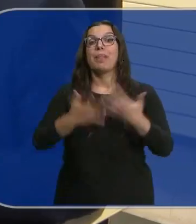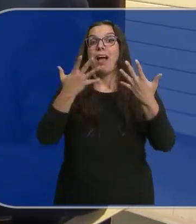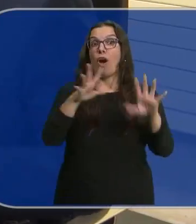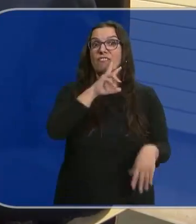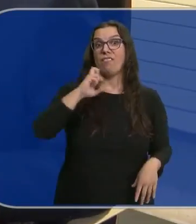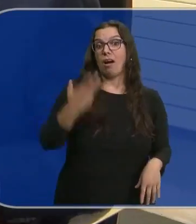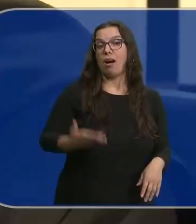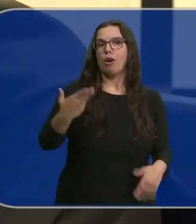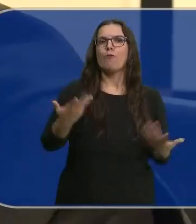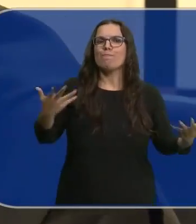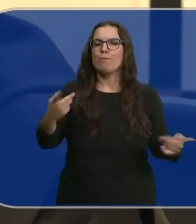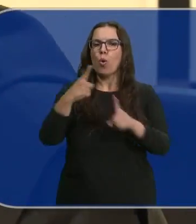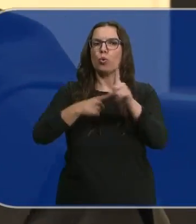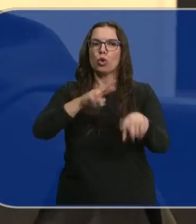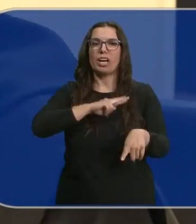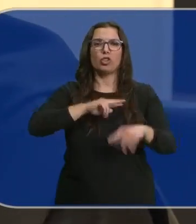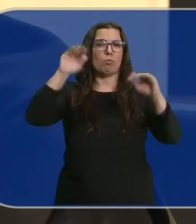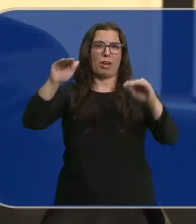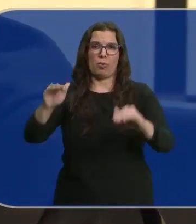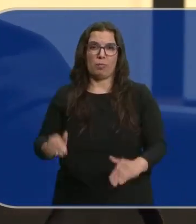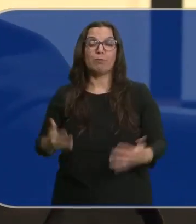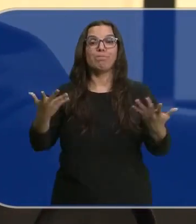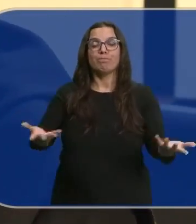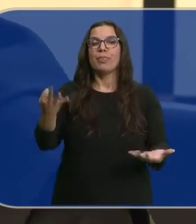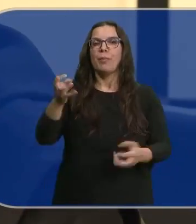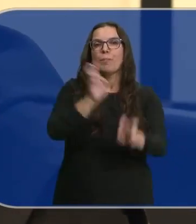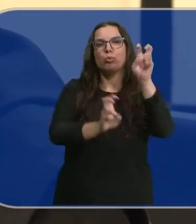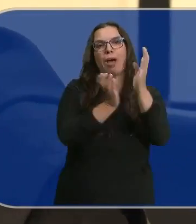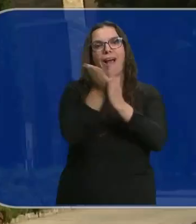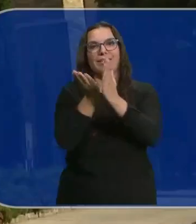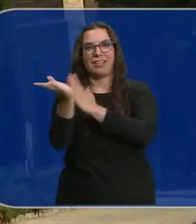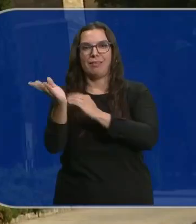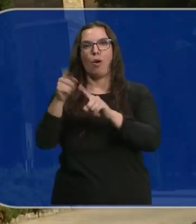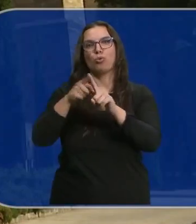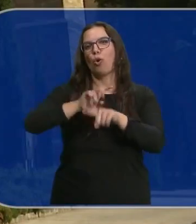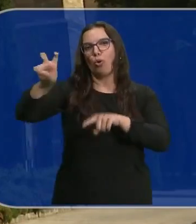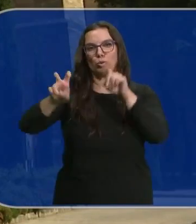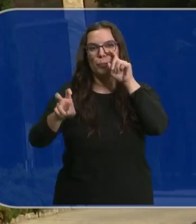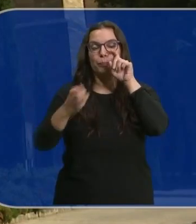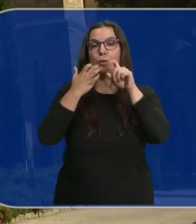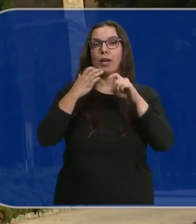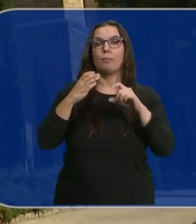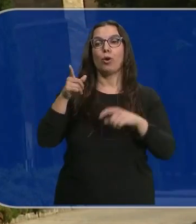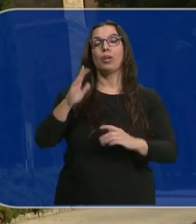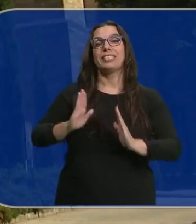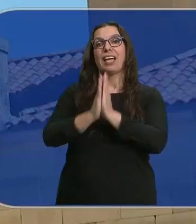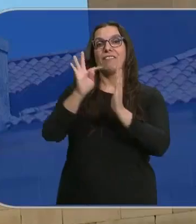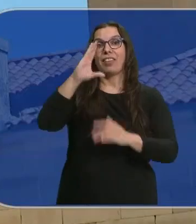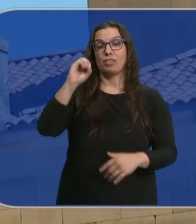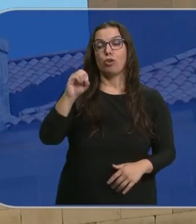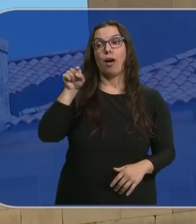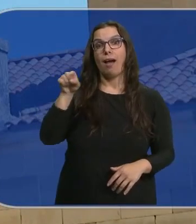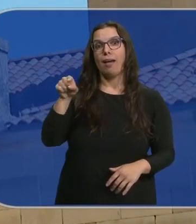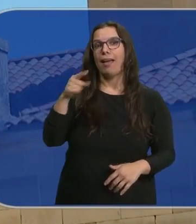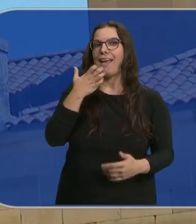de su valor, cada vez su uso religioso es menor. Por eso hay que buscar alternativas. El Convento de San Francisco, en Santo Domingo de